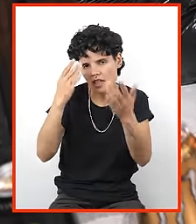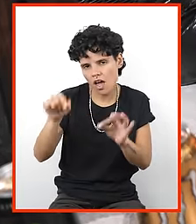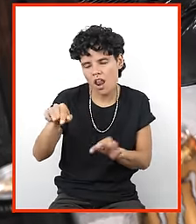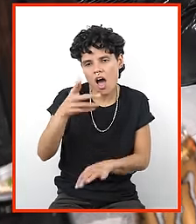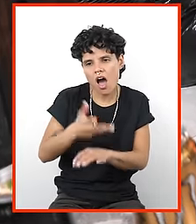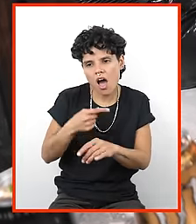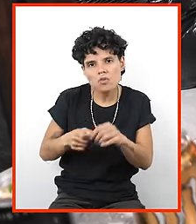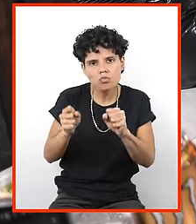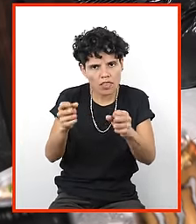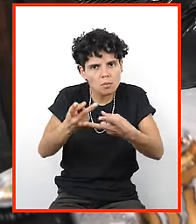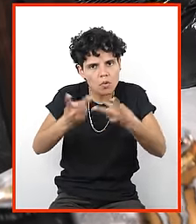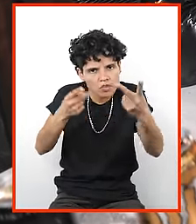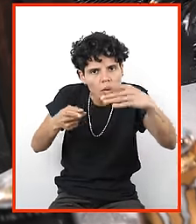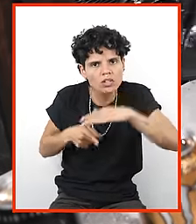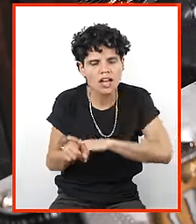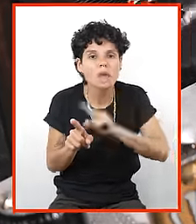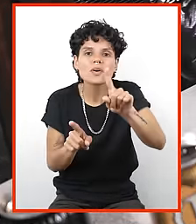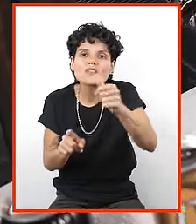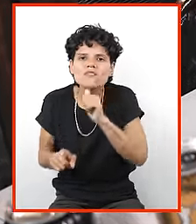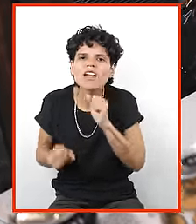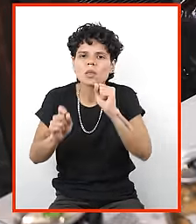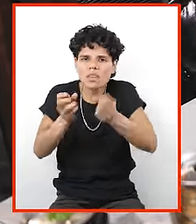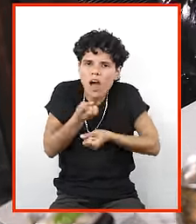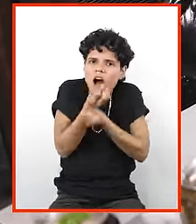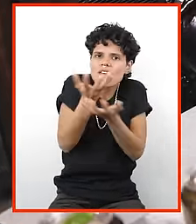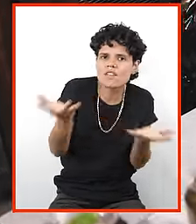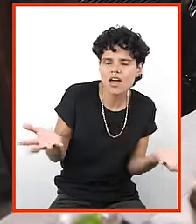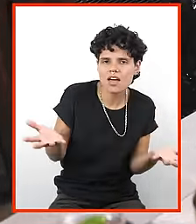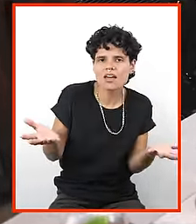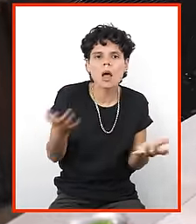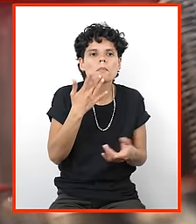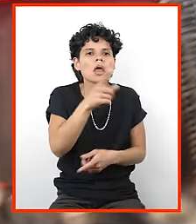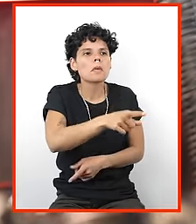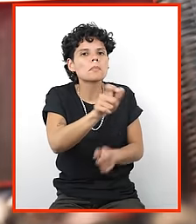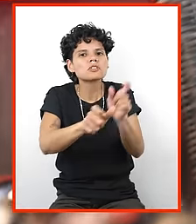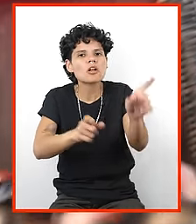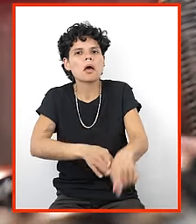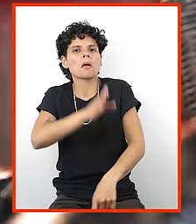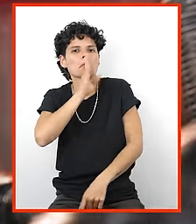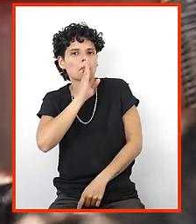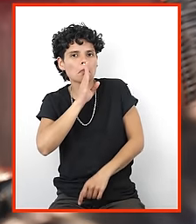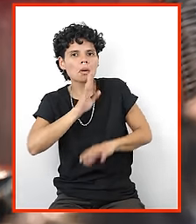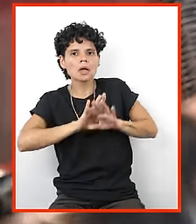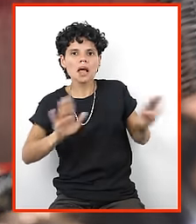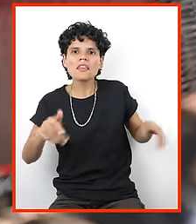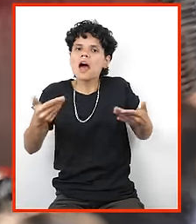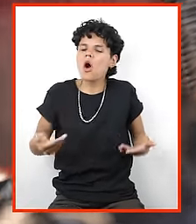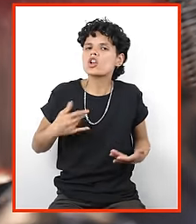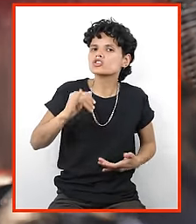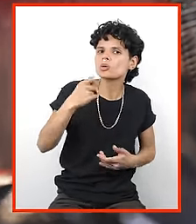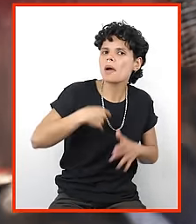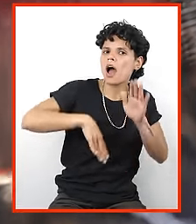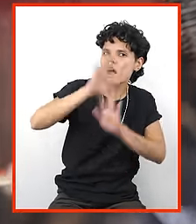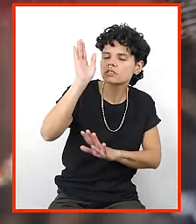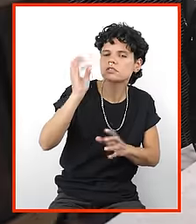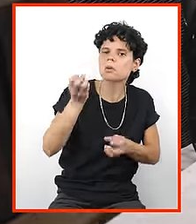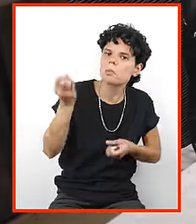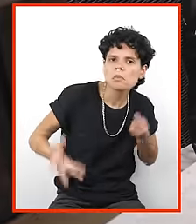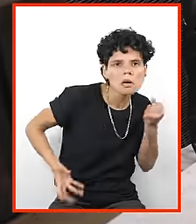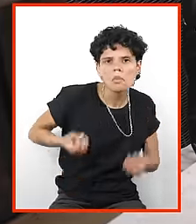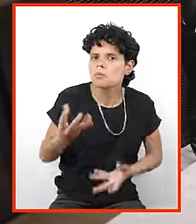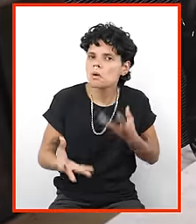acceder. Ahora el tema es que hay que hablarlo, ¿cachai? Porque nadie lo habla. Y ahora lo hablamos más